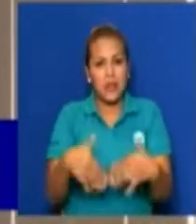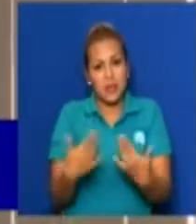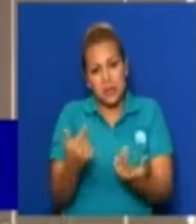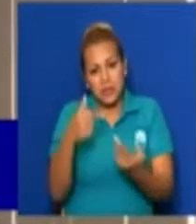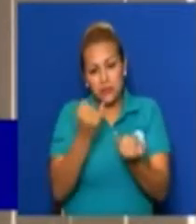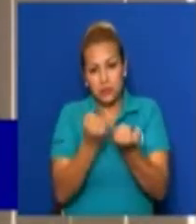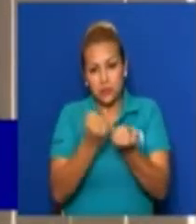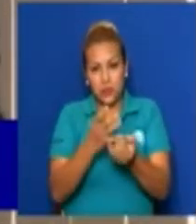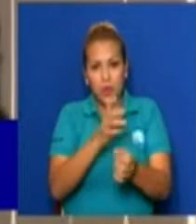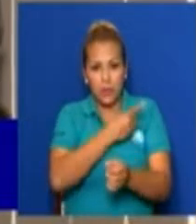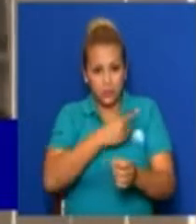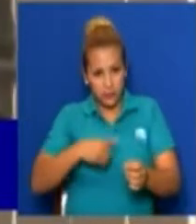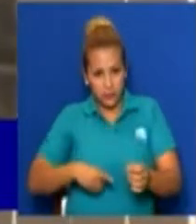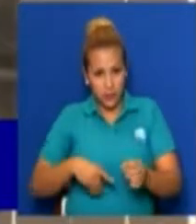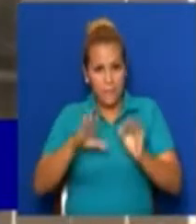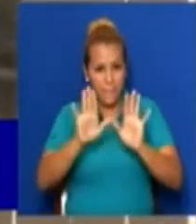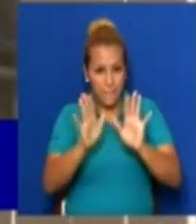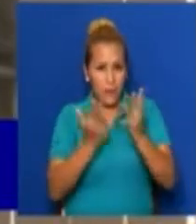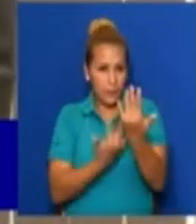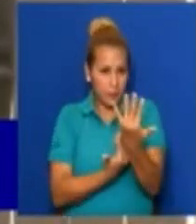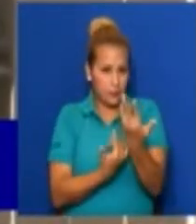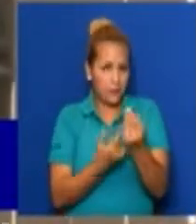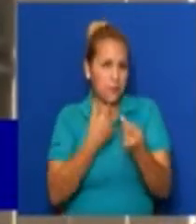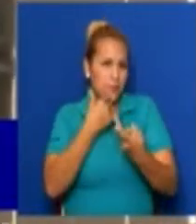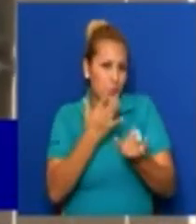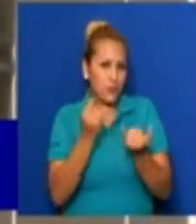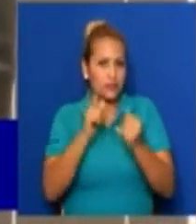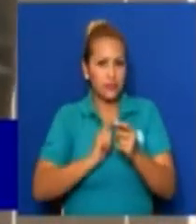diputaciones, que en este momento tenemos un